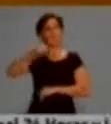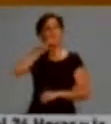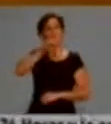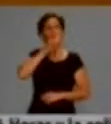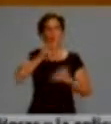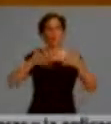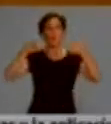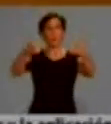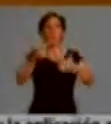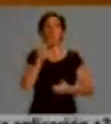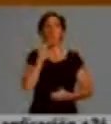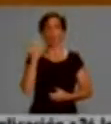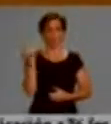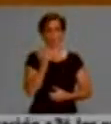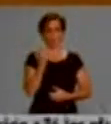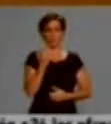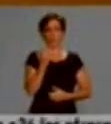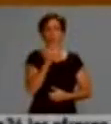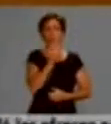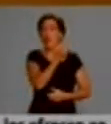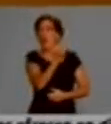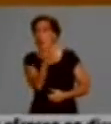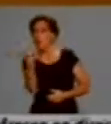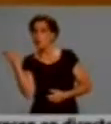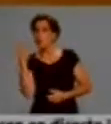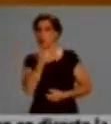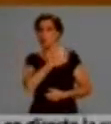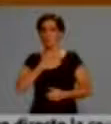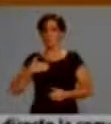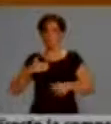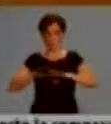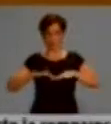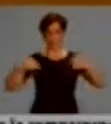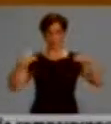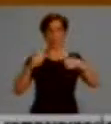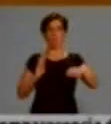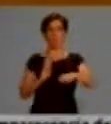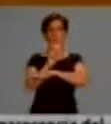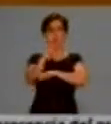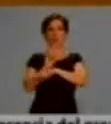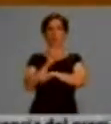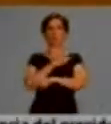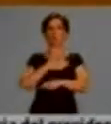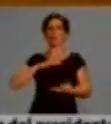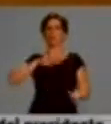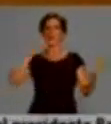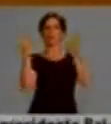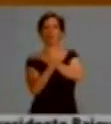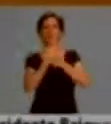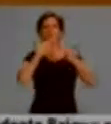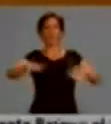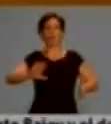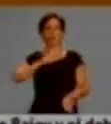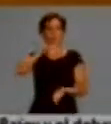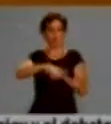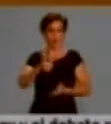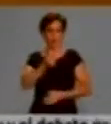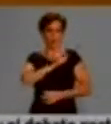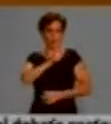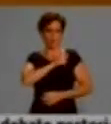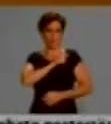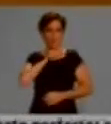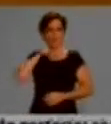hay quien quiere convertir el Parlamento en una enorme comisaría. Eso es